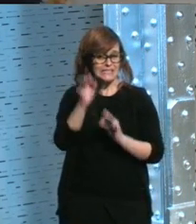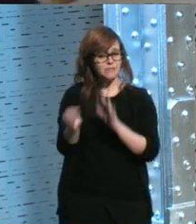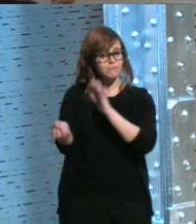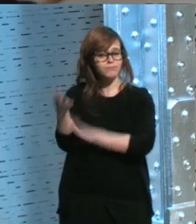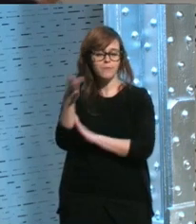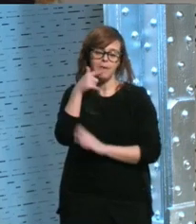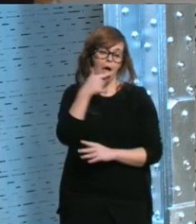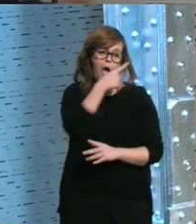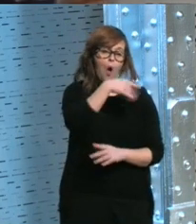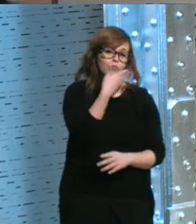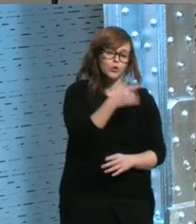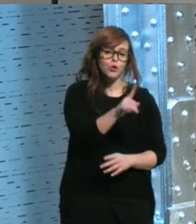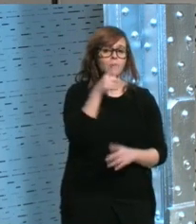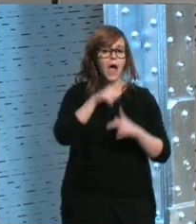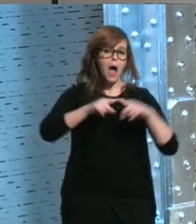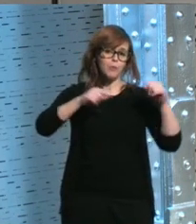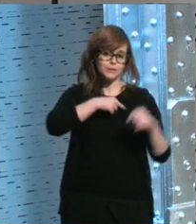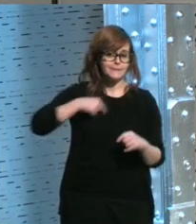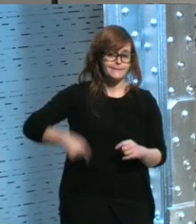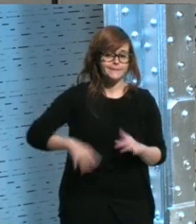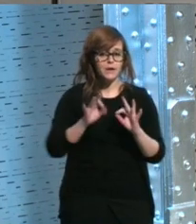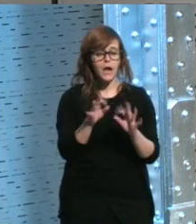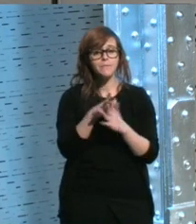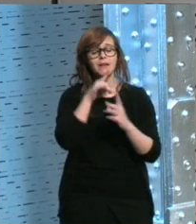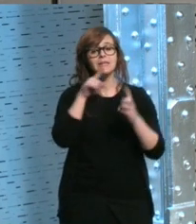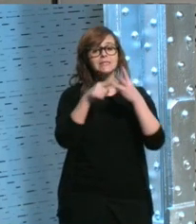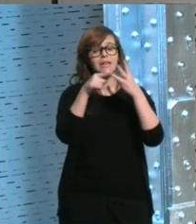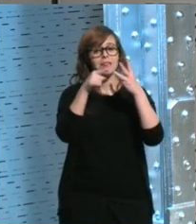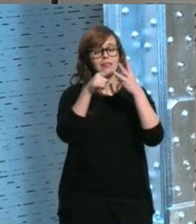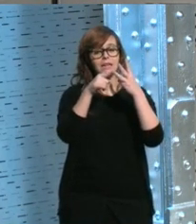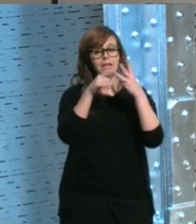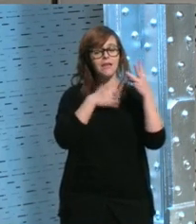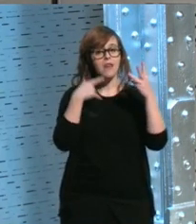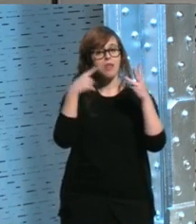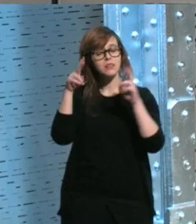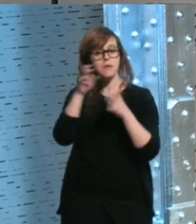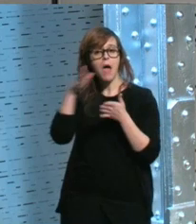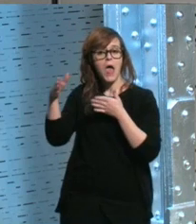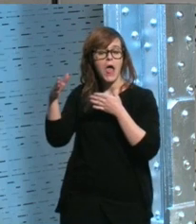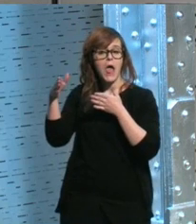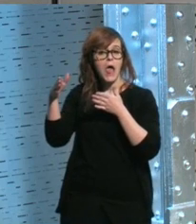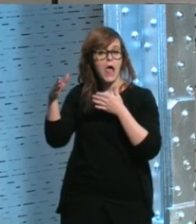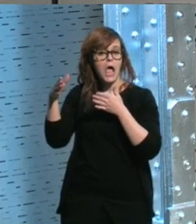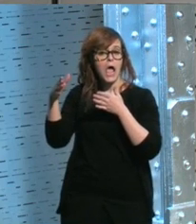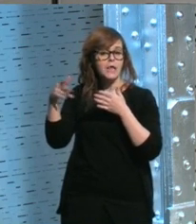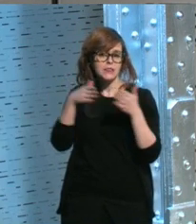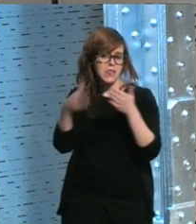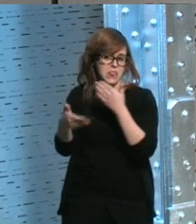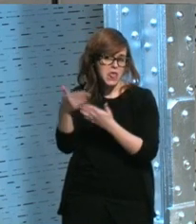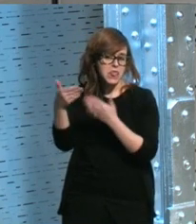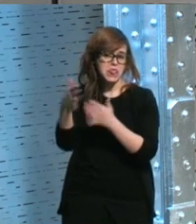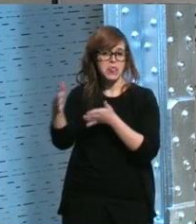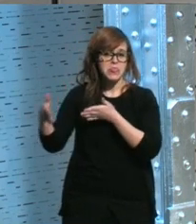aburrir con eso, en Japón y en China. La tercera de las grandes